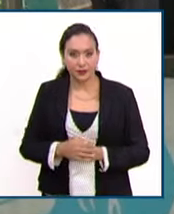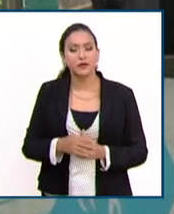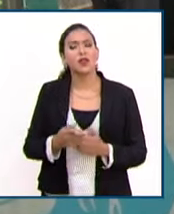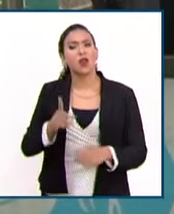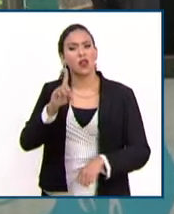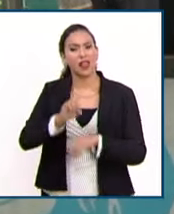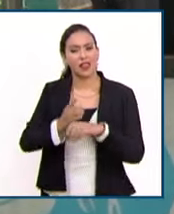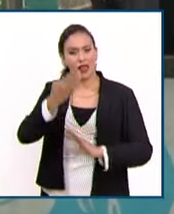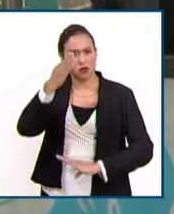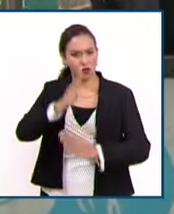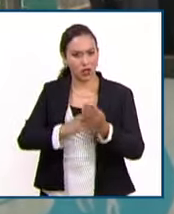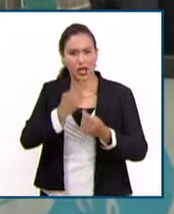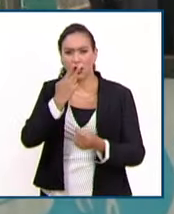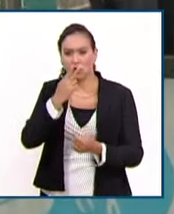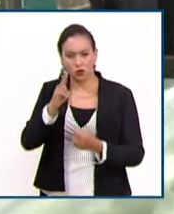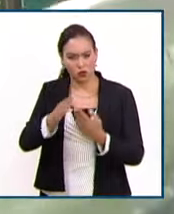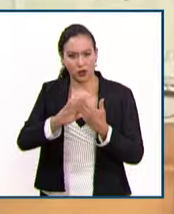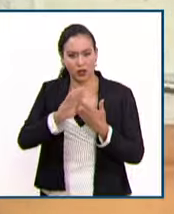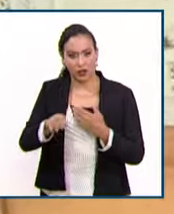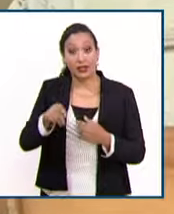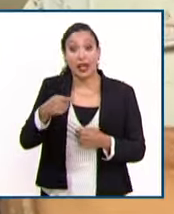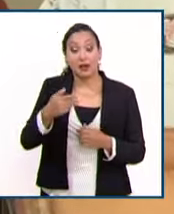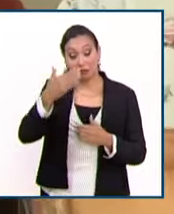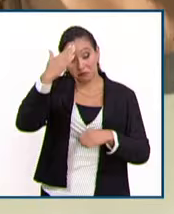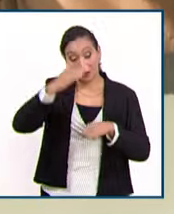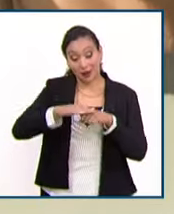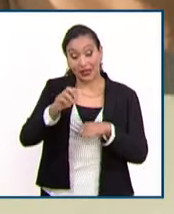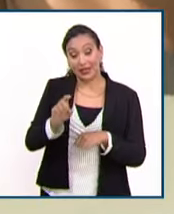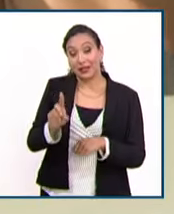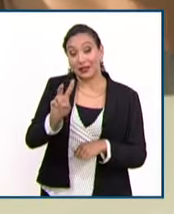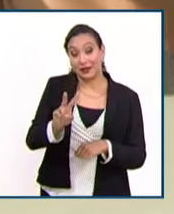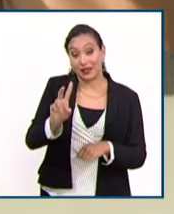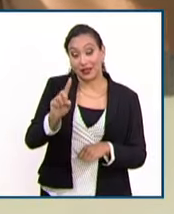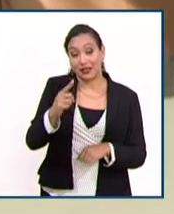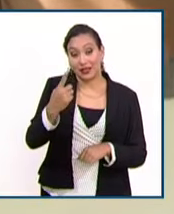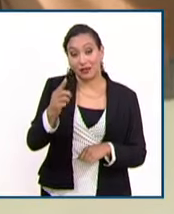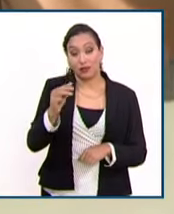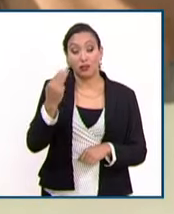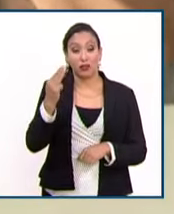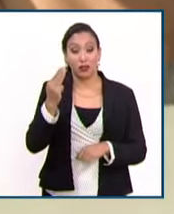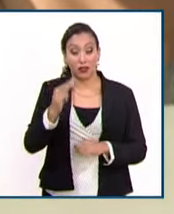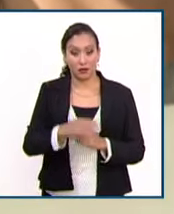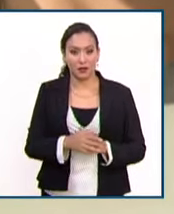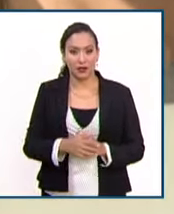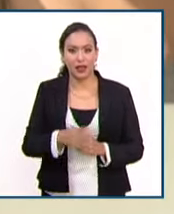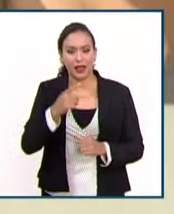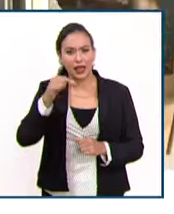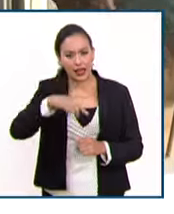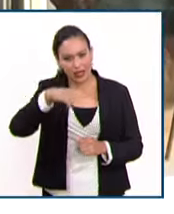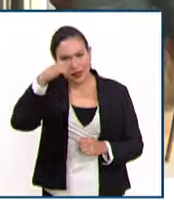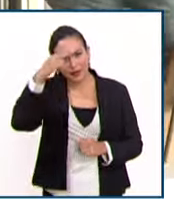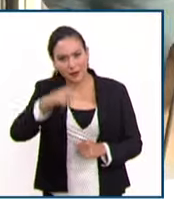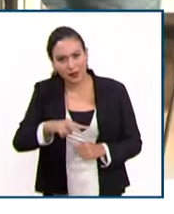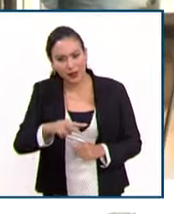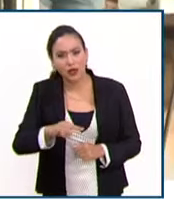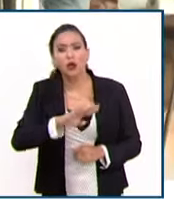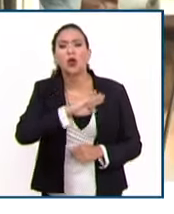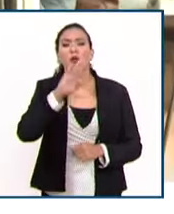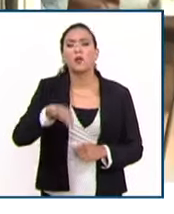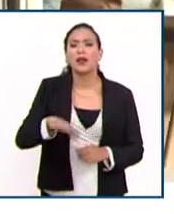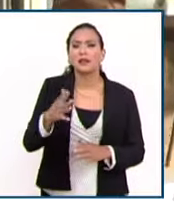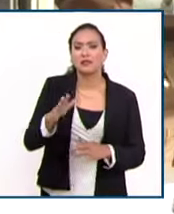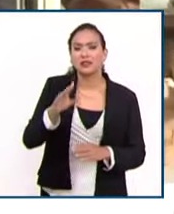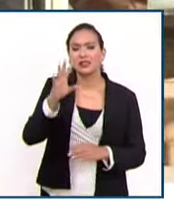Mundial Sin Tabaco, que se conmemora este viernes 31 de mayo, destacaron que en nuestro país mueren al año más de